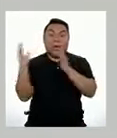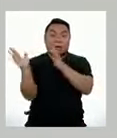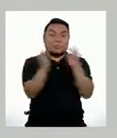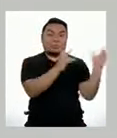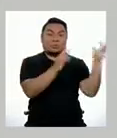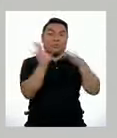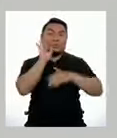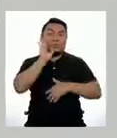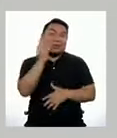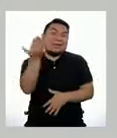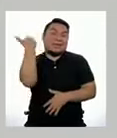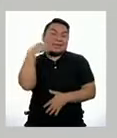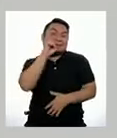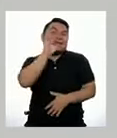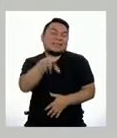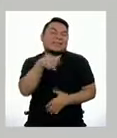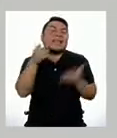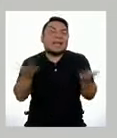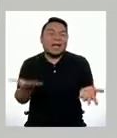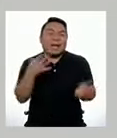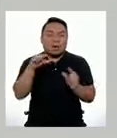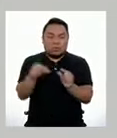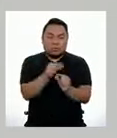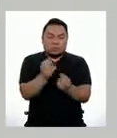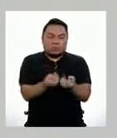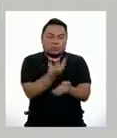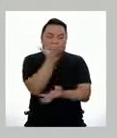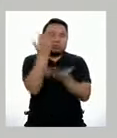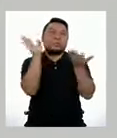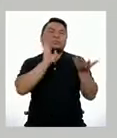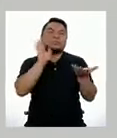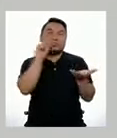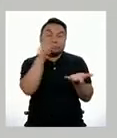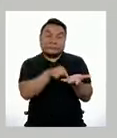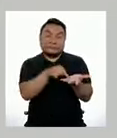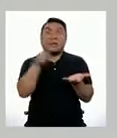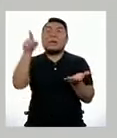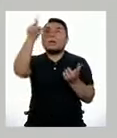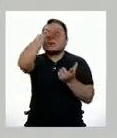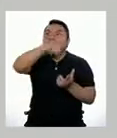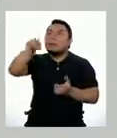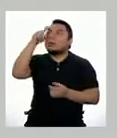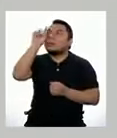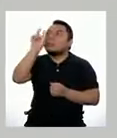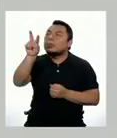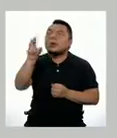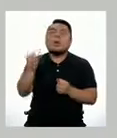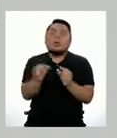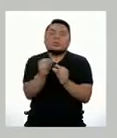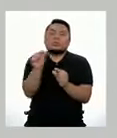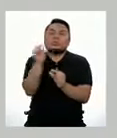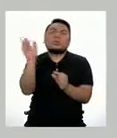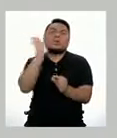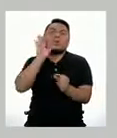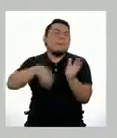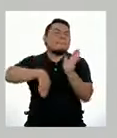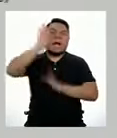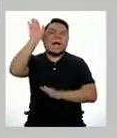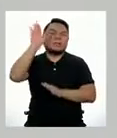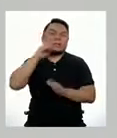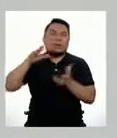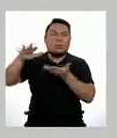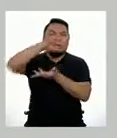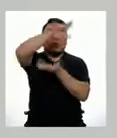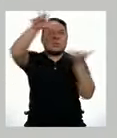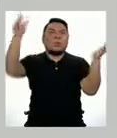dijimos anteriormente, es ocasionado por gases y partículas. Este gráfico nos muestra los tipos de gases o partículas que